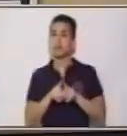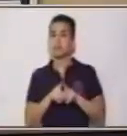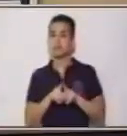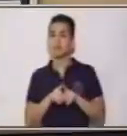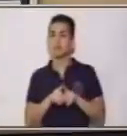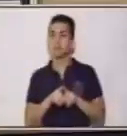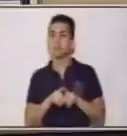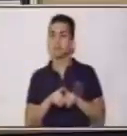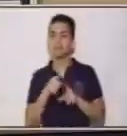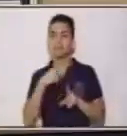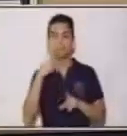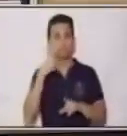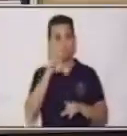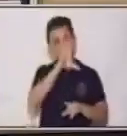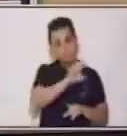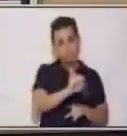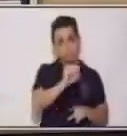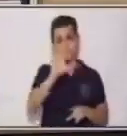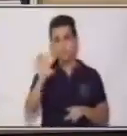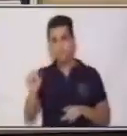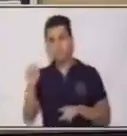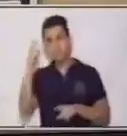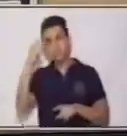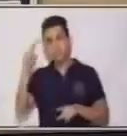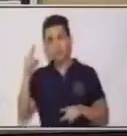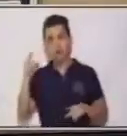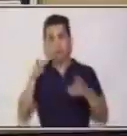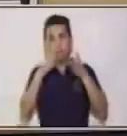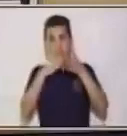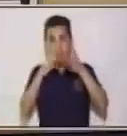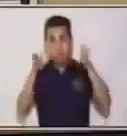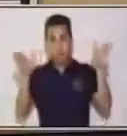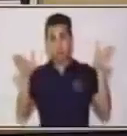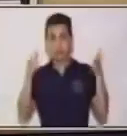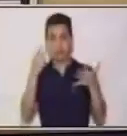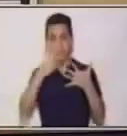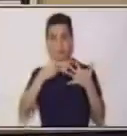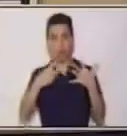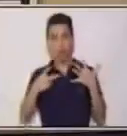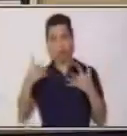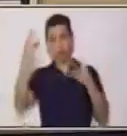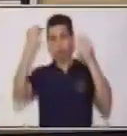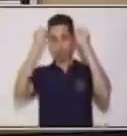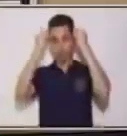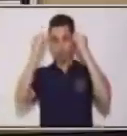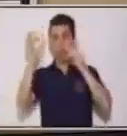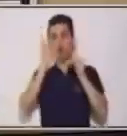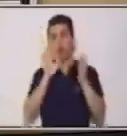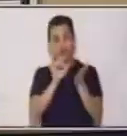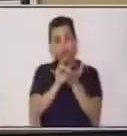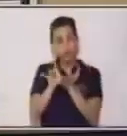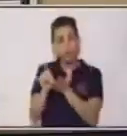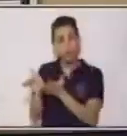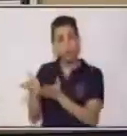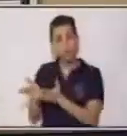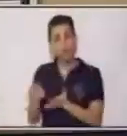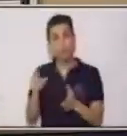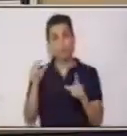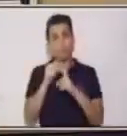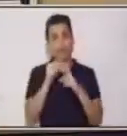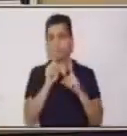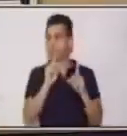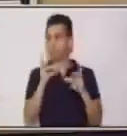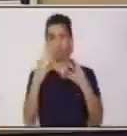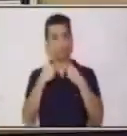cosas que debemos de tomar en cuenta para ampliar nuestro vocabulario o bien quitar algunas palabras que no van acorde a